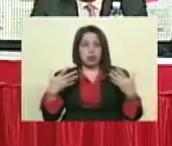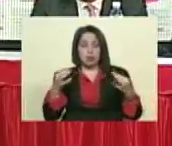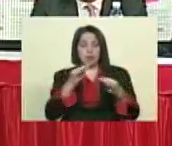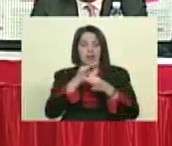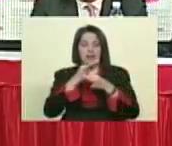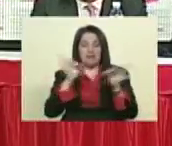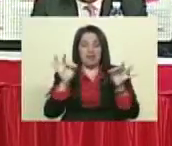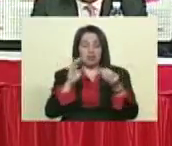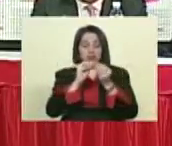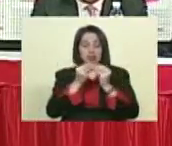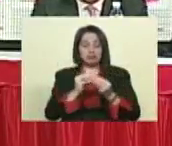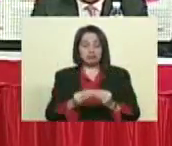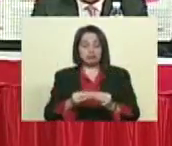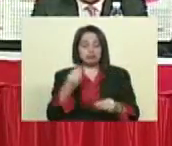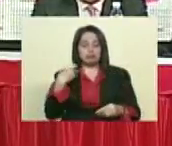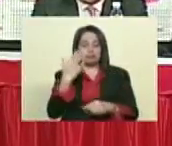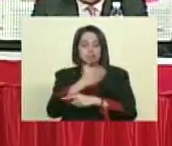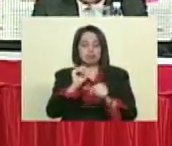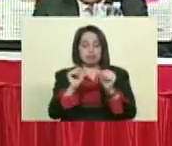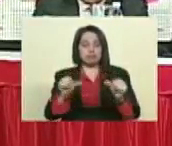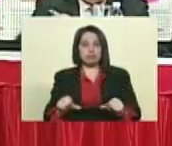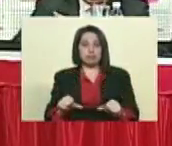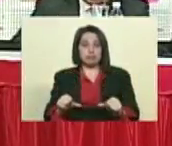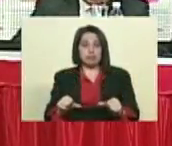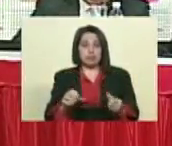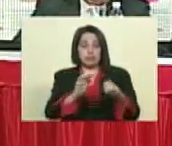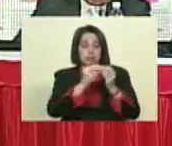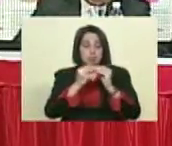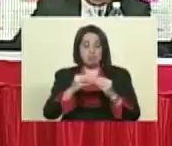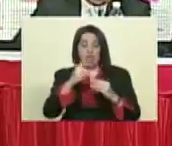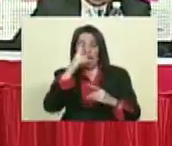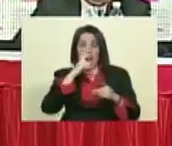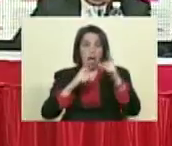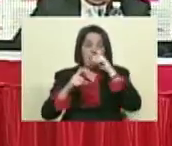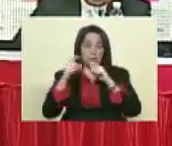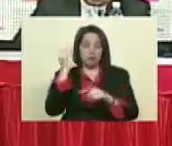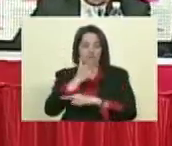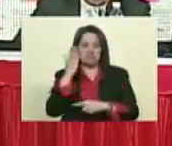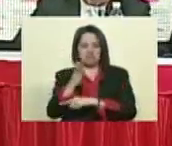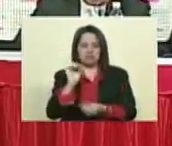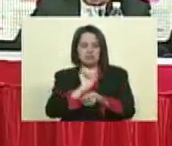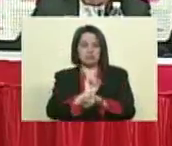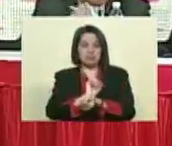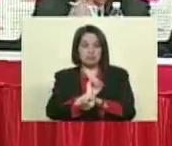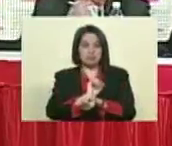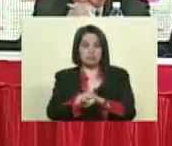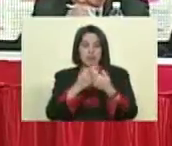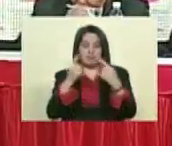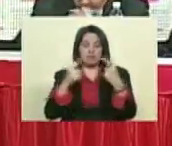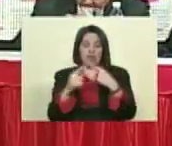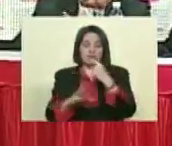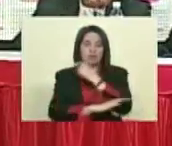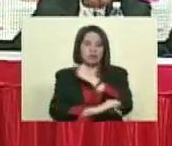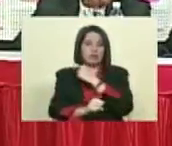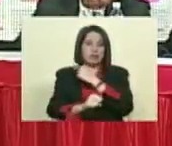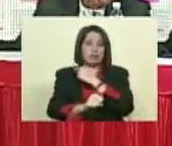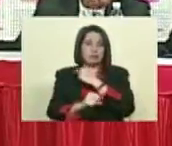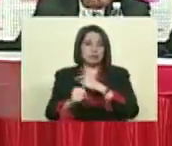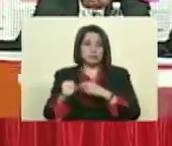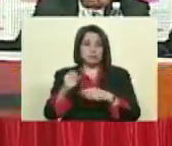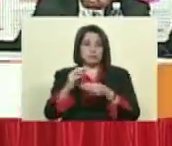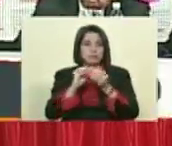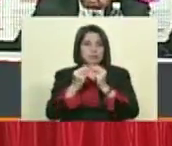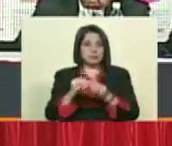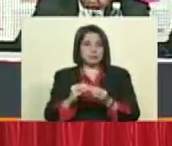perfeccionar el sistema penal, para adaptar las penas por los distintos delitos y para crear